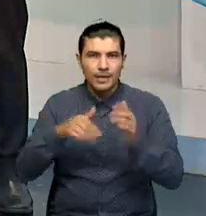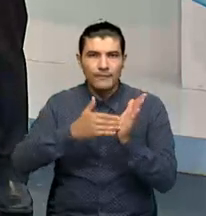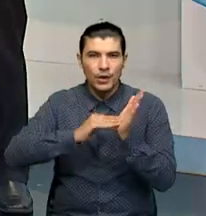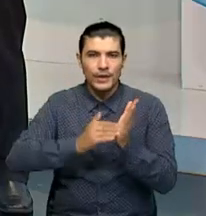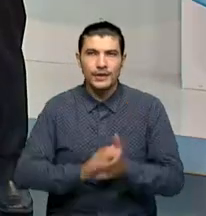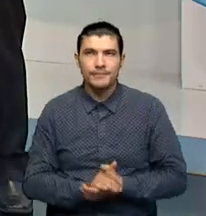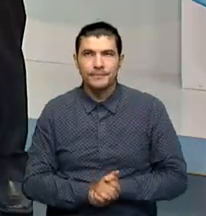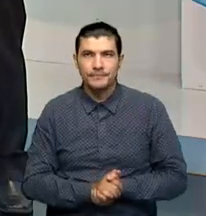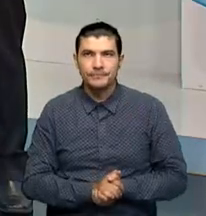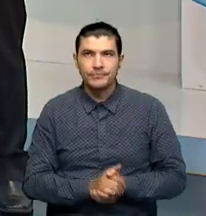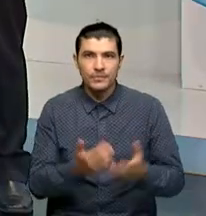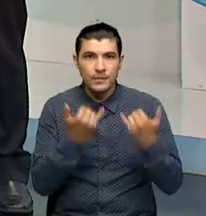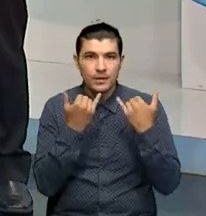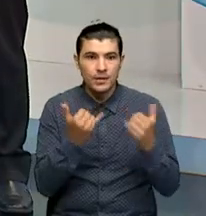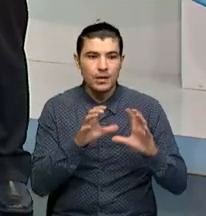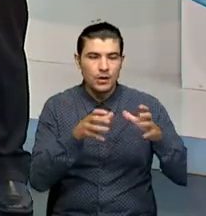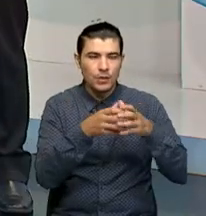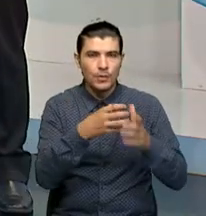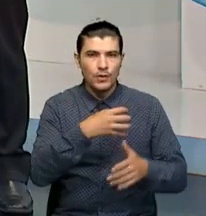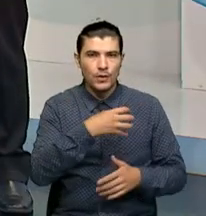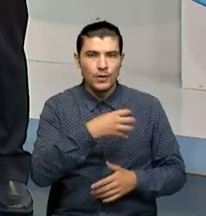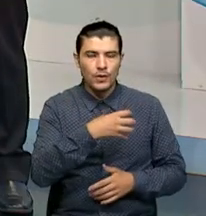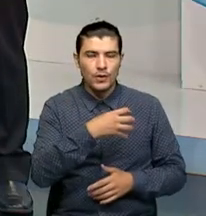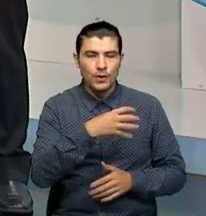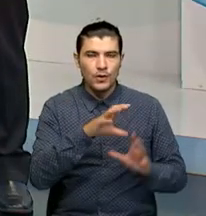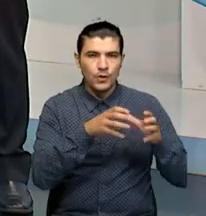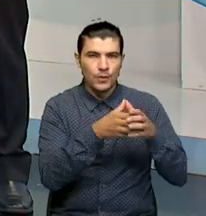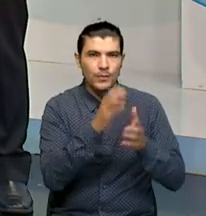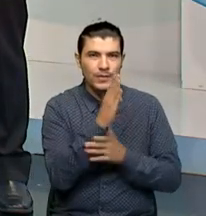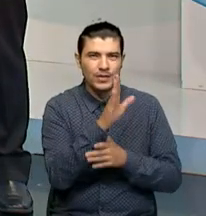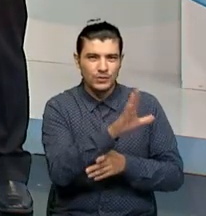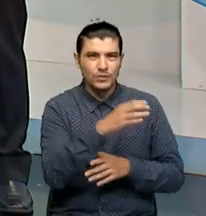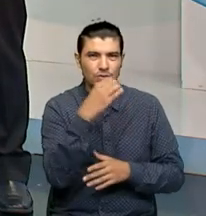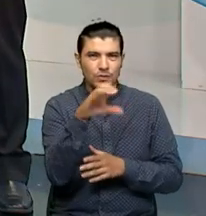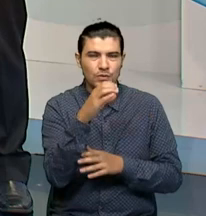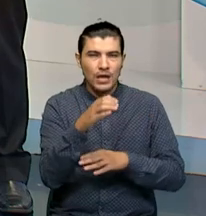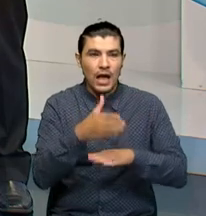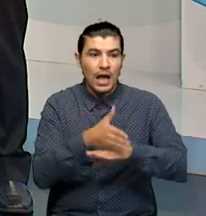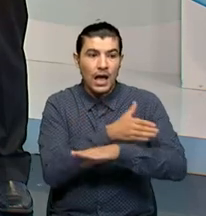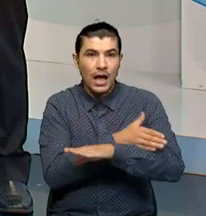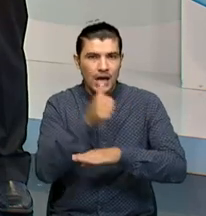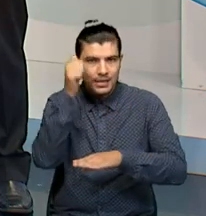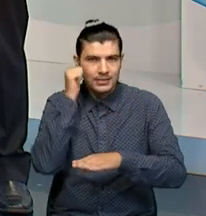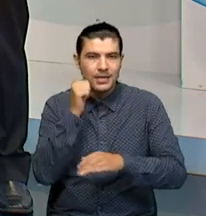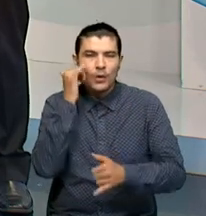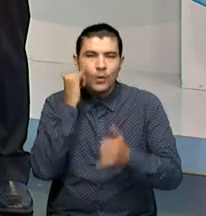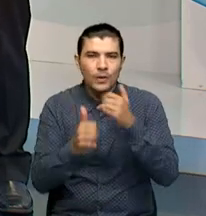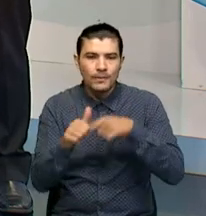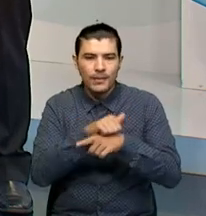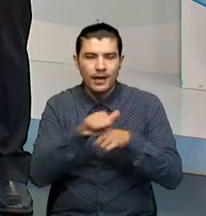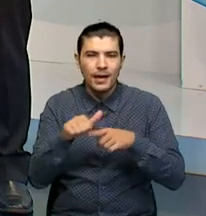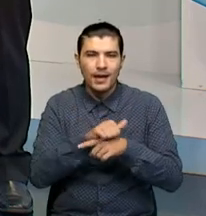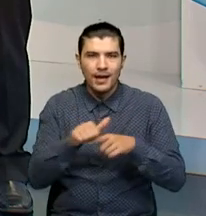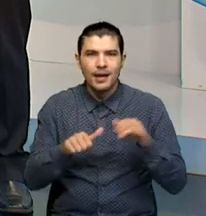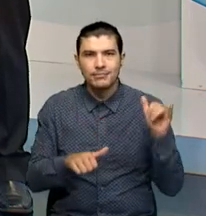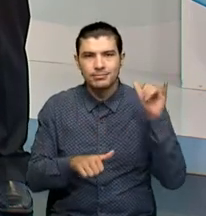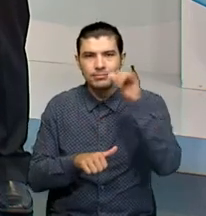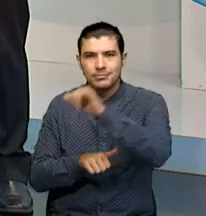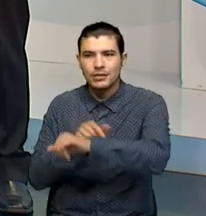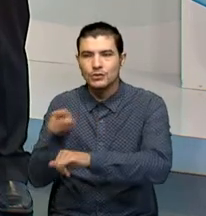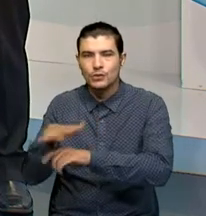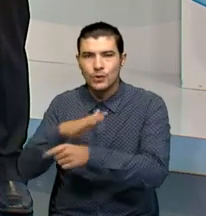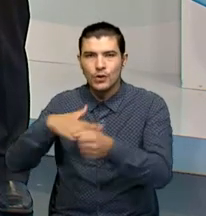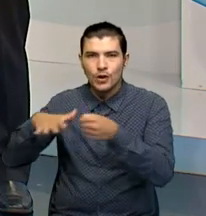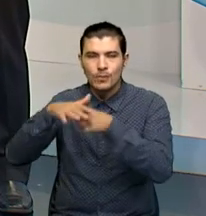hablamos ahora del tornado del ave y del cómputo deportivo porque hizo su última práctica antes de viajar a cundinamarca para enfrentar al equipo de